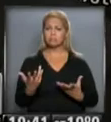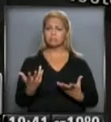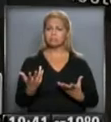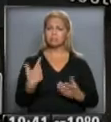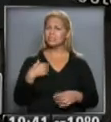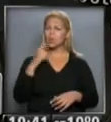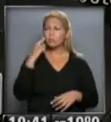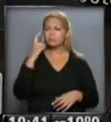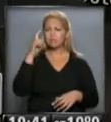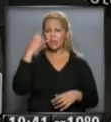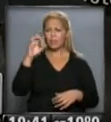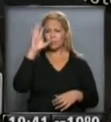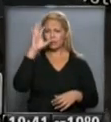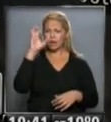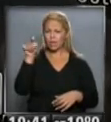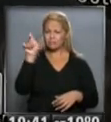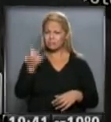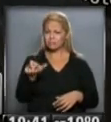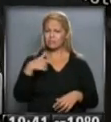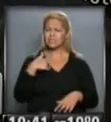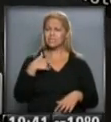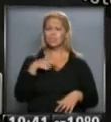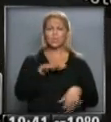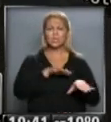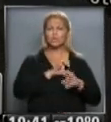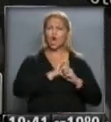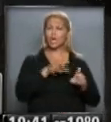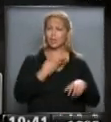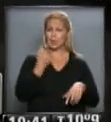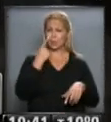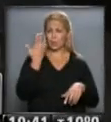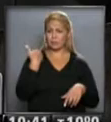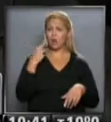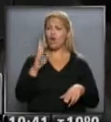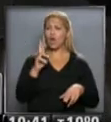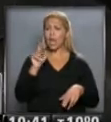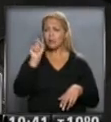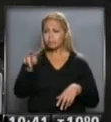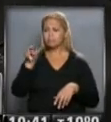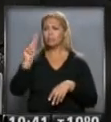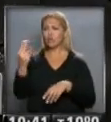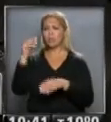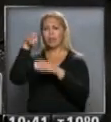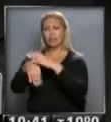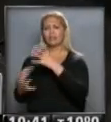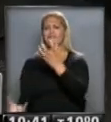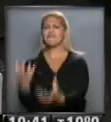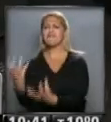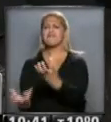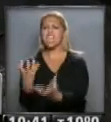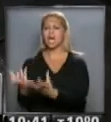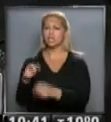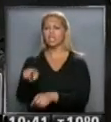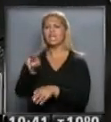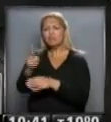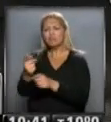será un hito más de recordar el horror para nosotros y esperemos que esté en el infierno. Sigue penando ahí